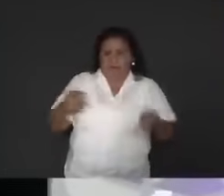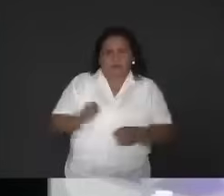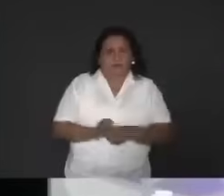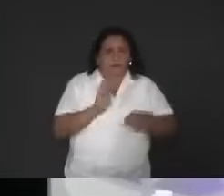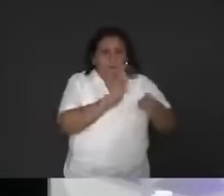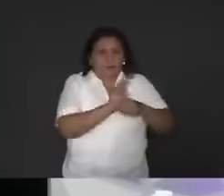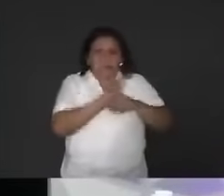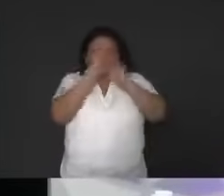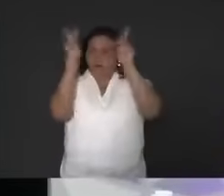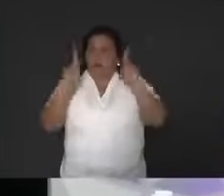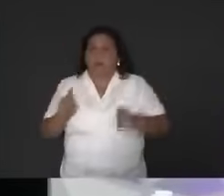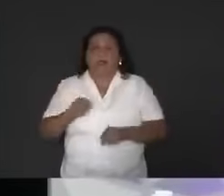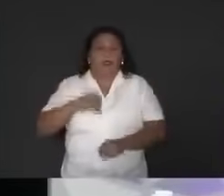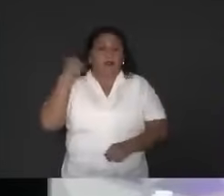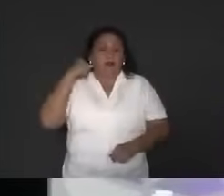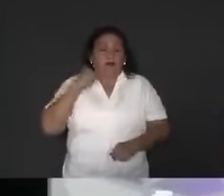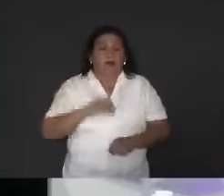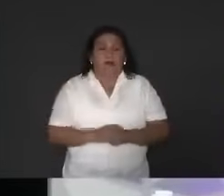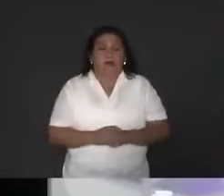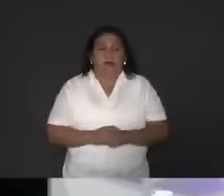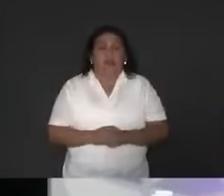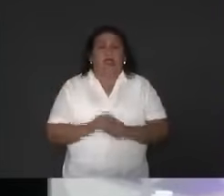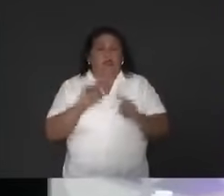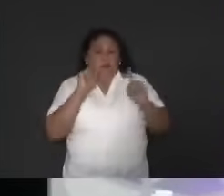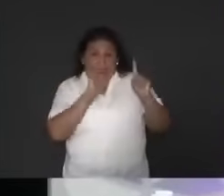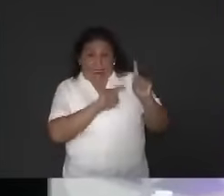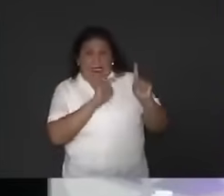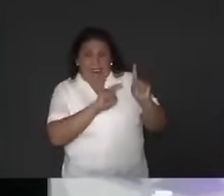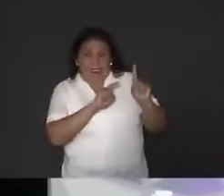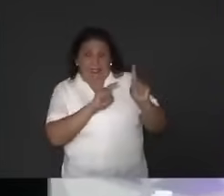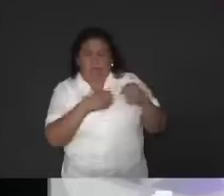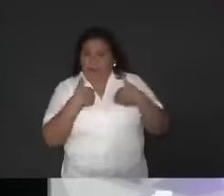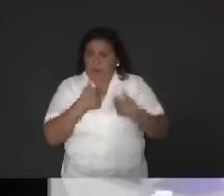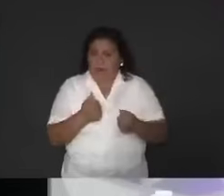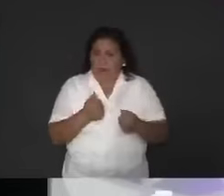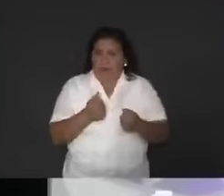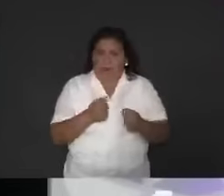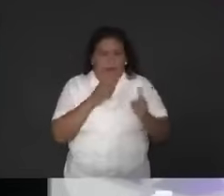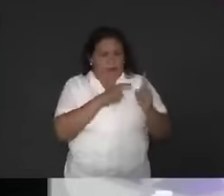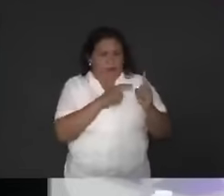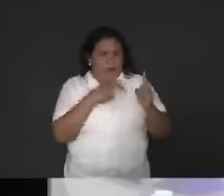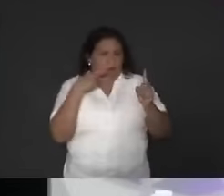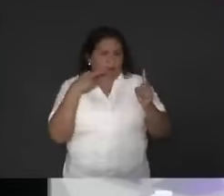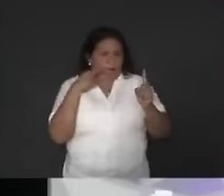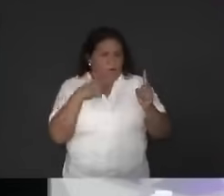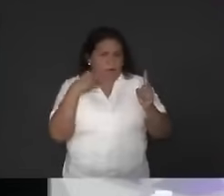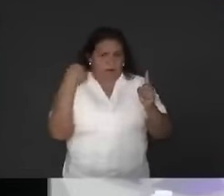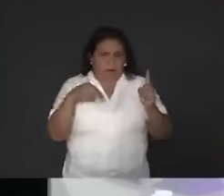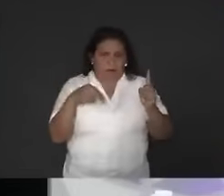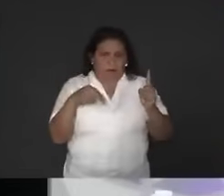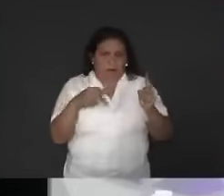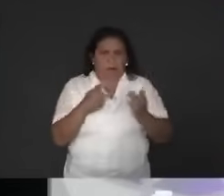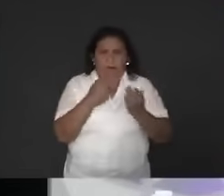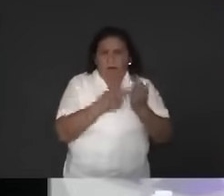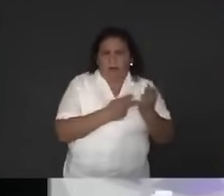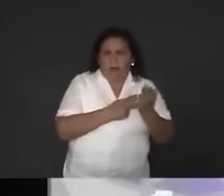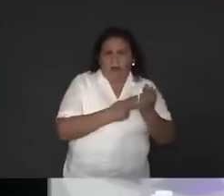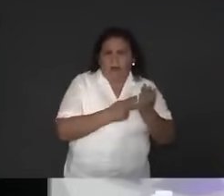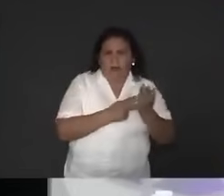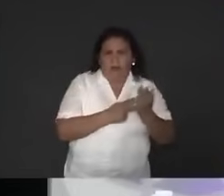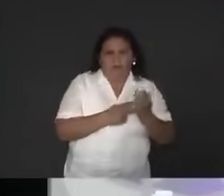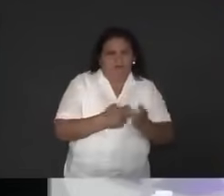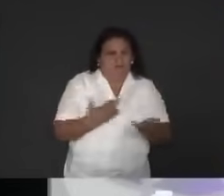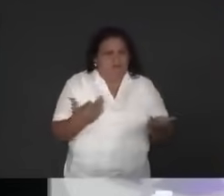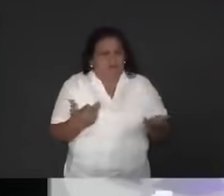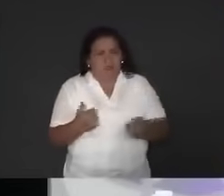de paz para Yucatán, algo que yo sí entiendo y algo que con tan solo ver los nombres de sus programas guerreras, se ve